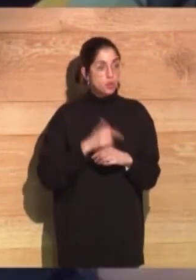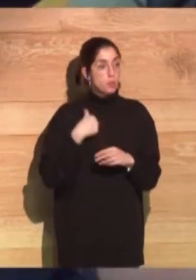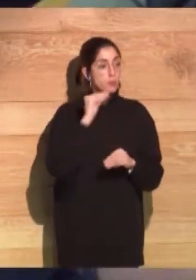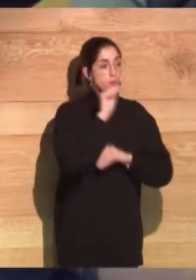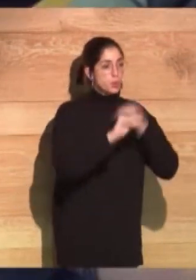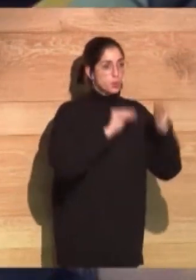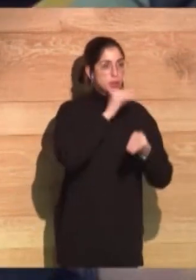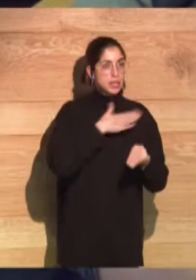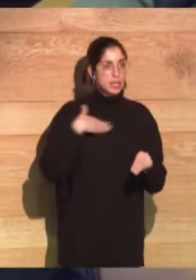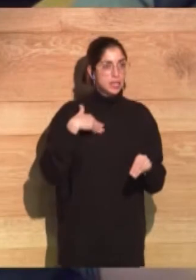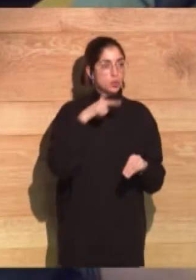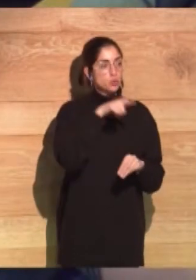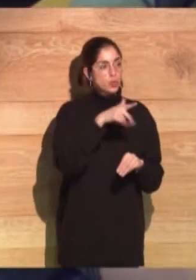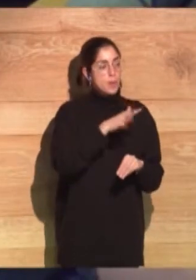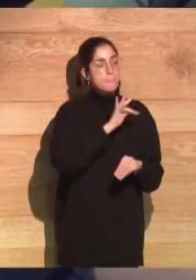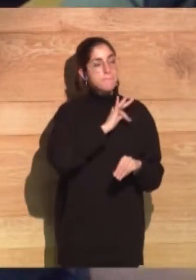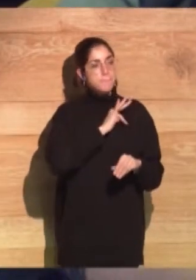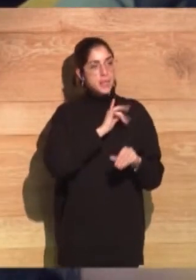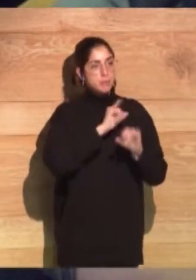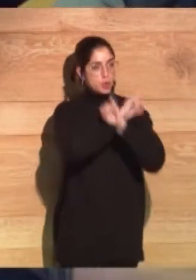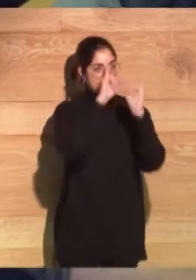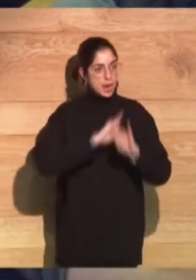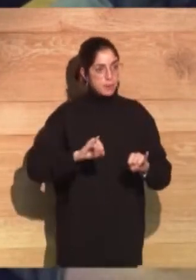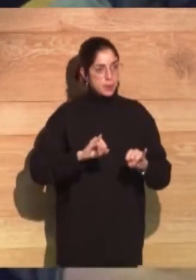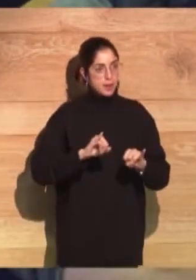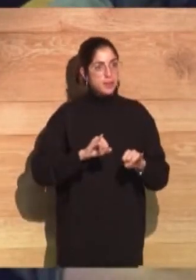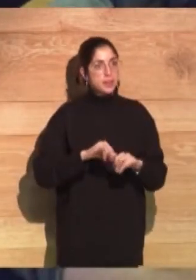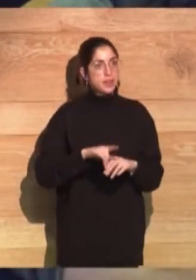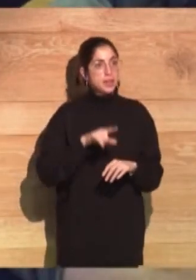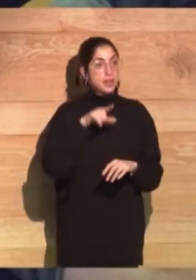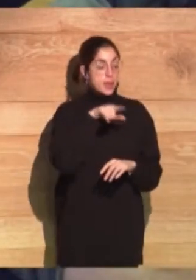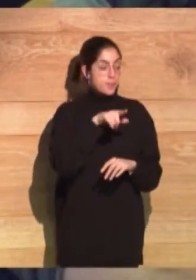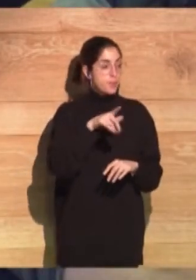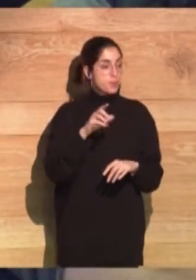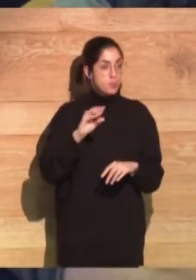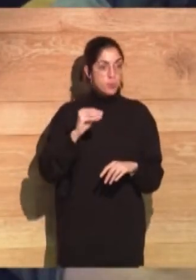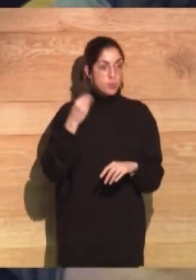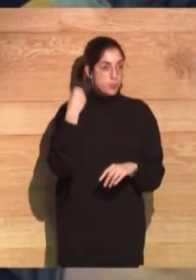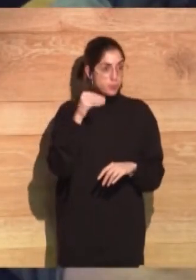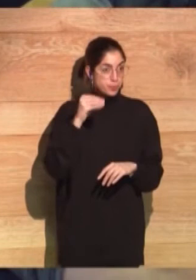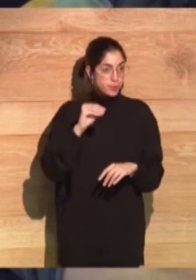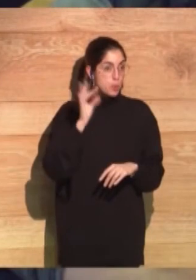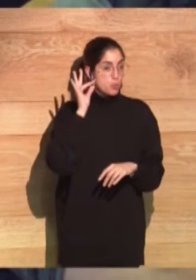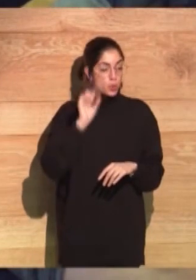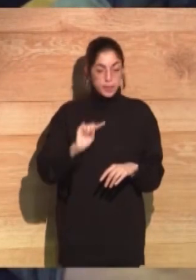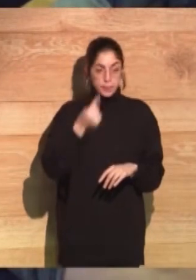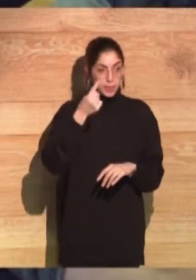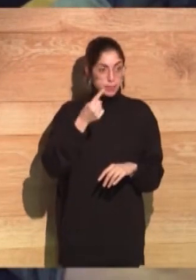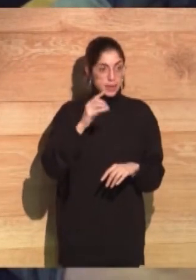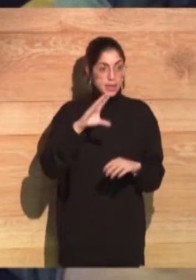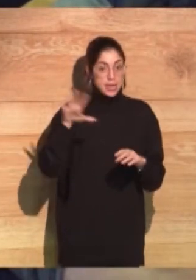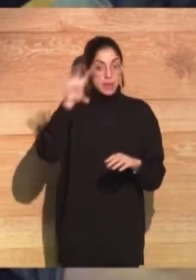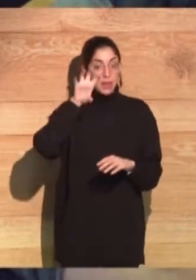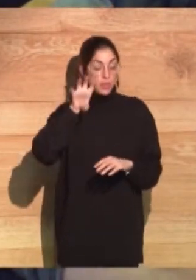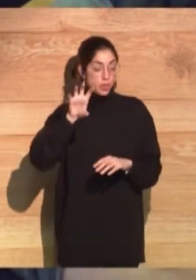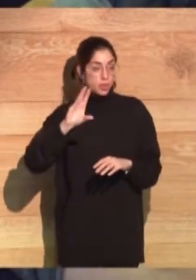realmente usted, Premio Nobel de la Paz, es también la primera mujer presidente en el continente africano, pero mi pregunta